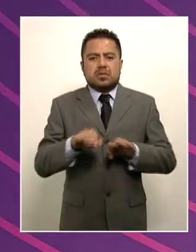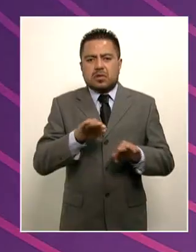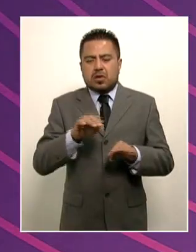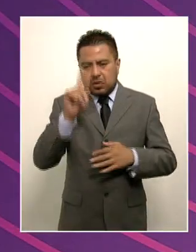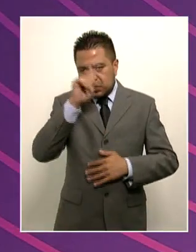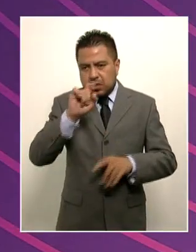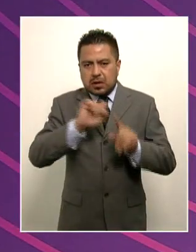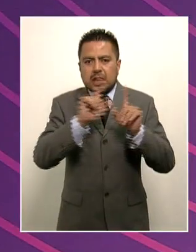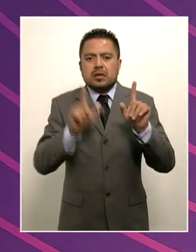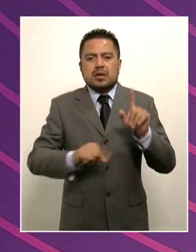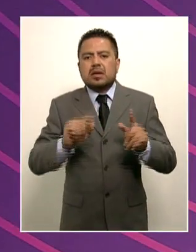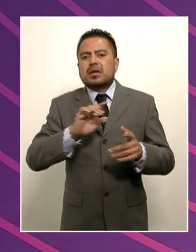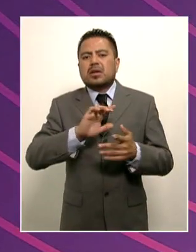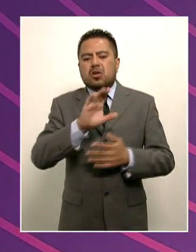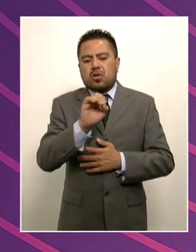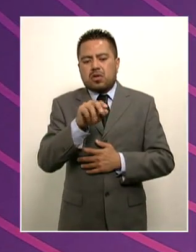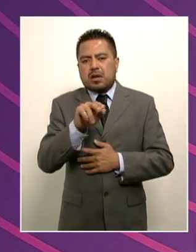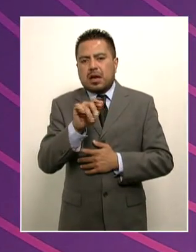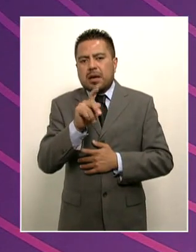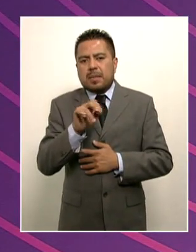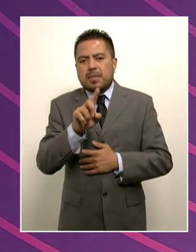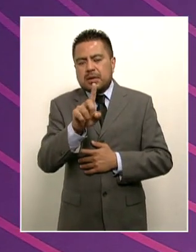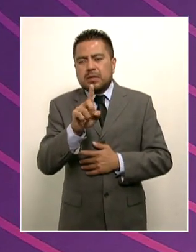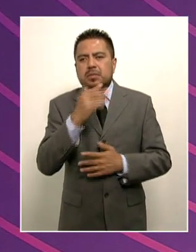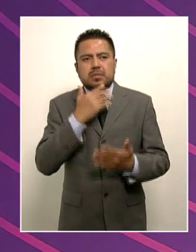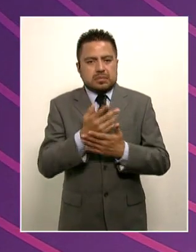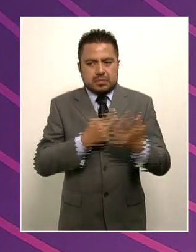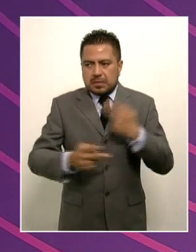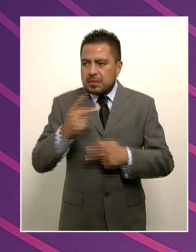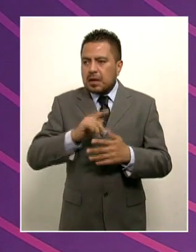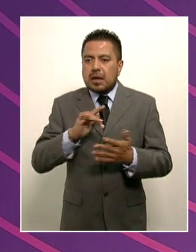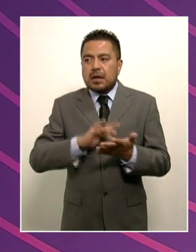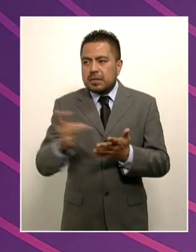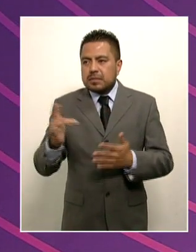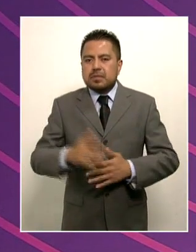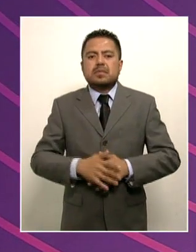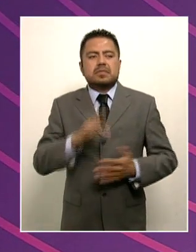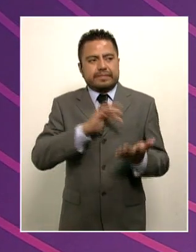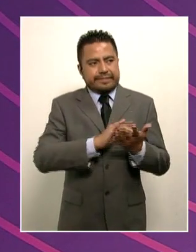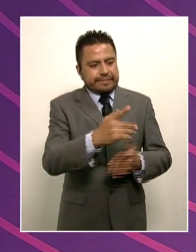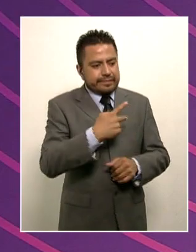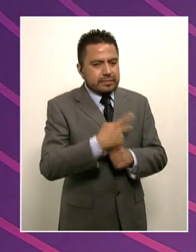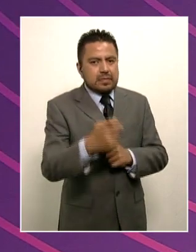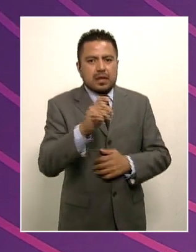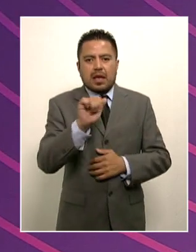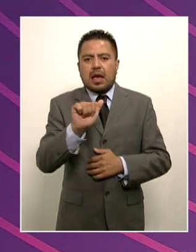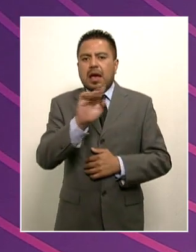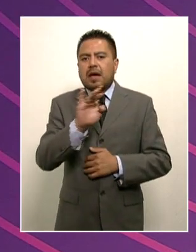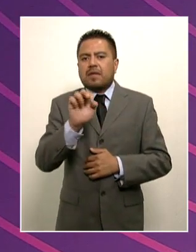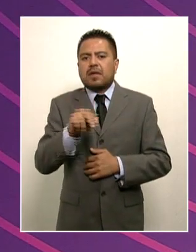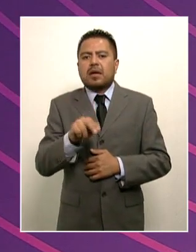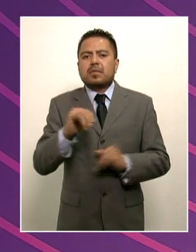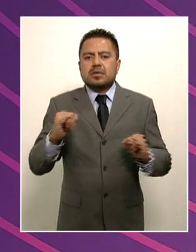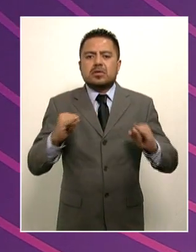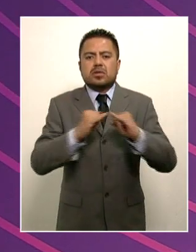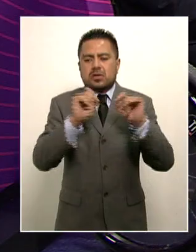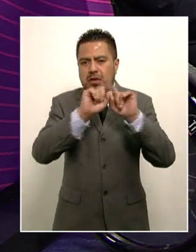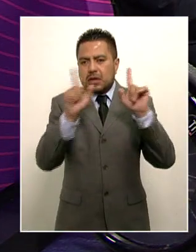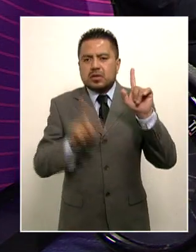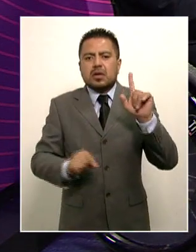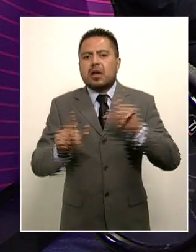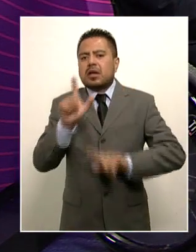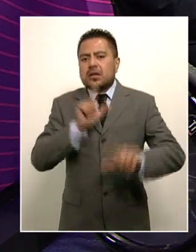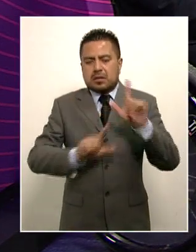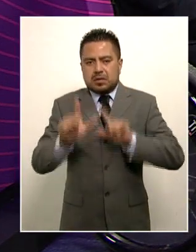Consejo Nacional para Prevenir la Discriminación. Marco, bienvenido, muchas gracias. Gracias por la invitación. A Abraham Manríquez, del Instituto Nacional de